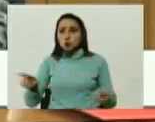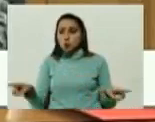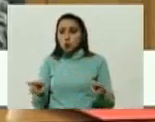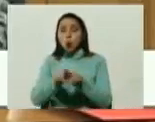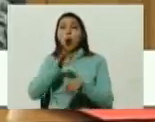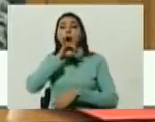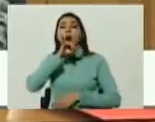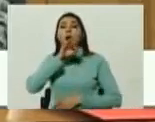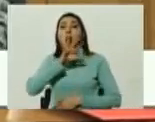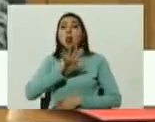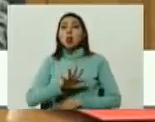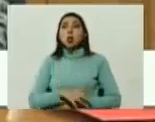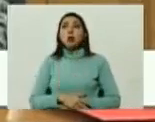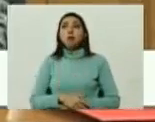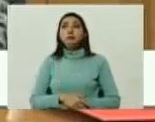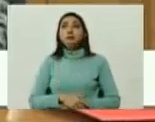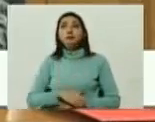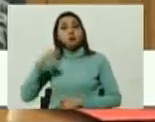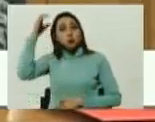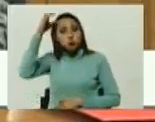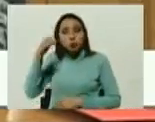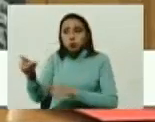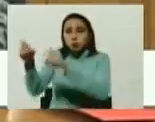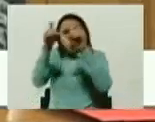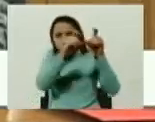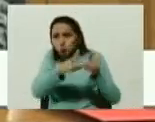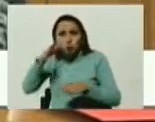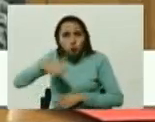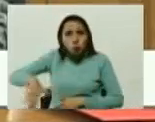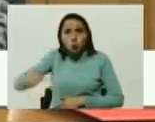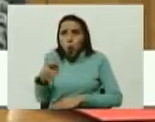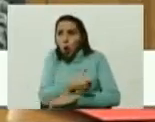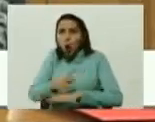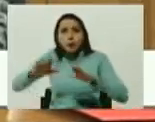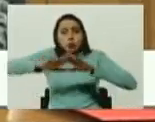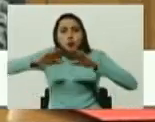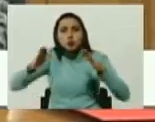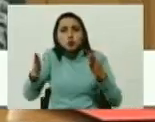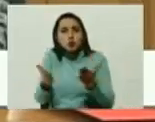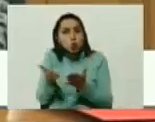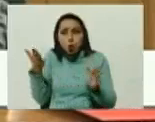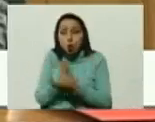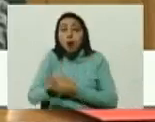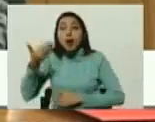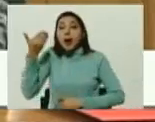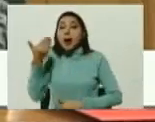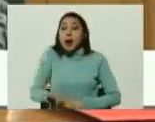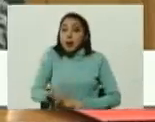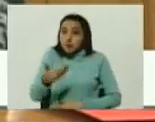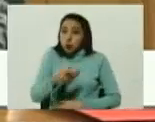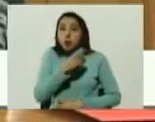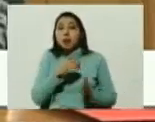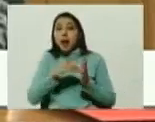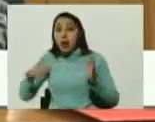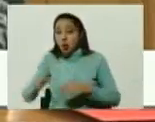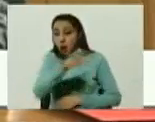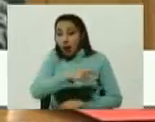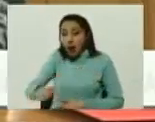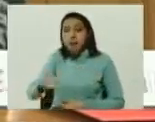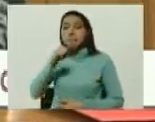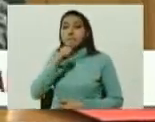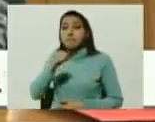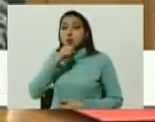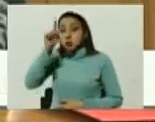histórico sensibilizar a los pueblos y gobiernos del mundo sobre la importancia de sus derechos así como